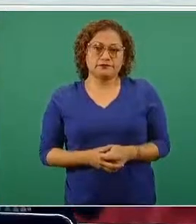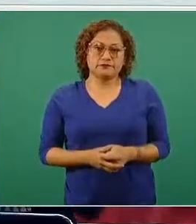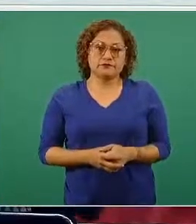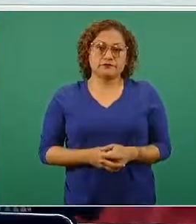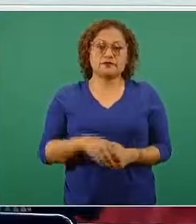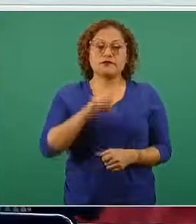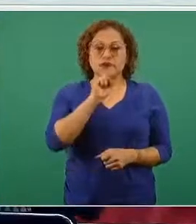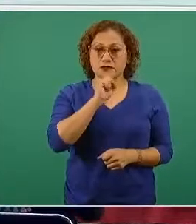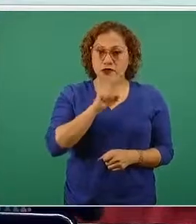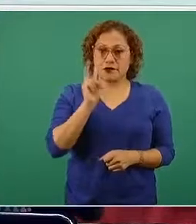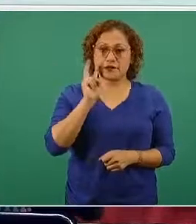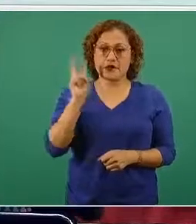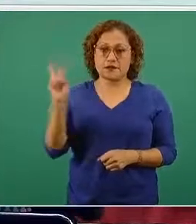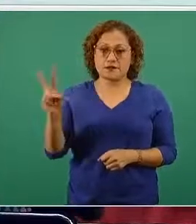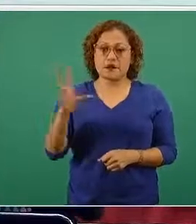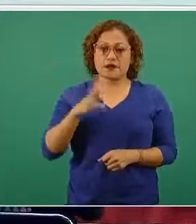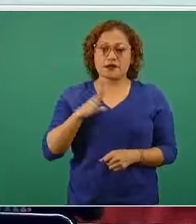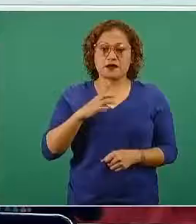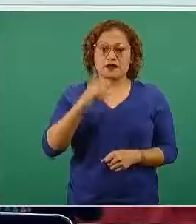también más de